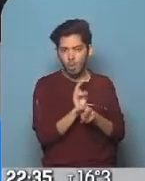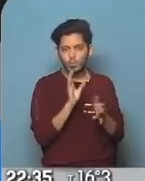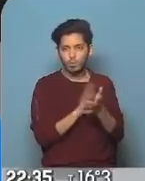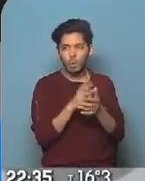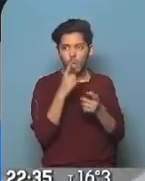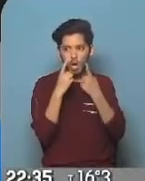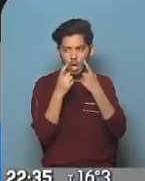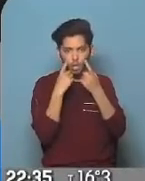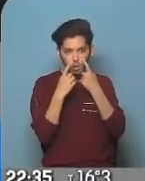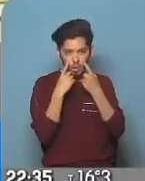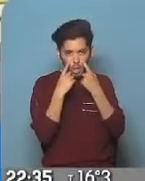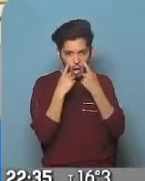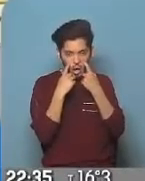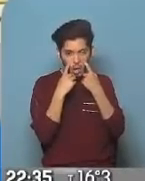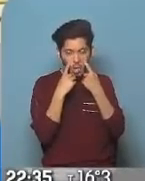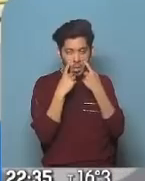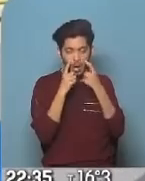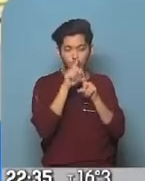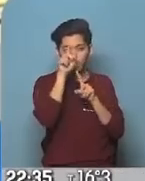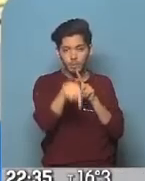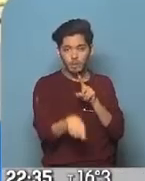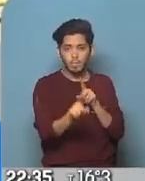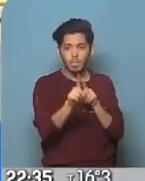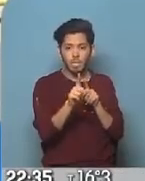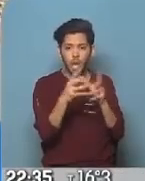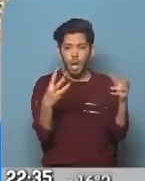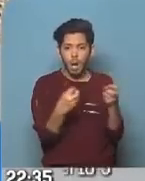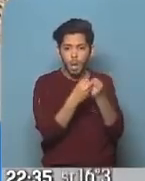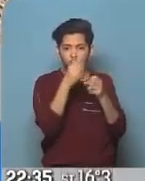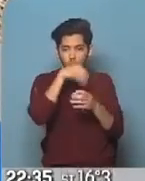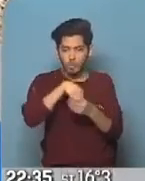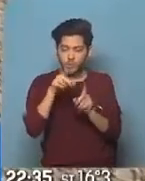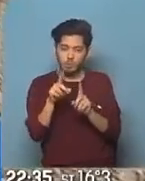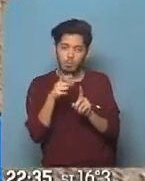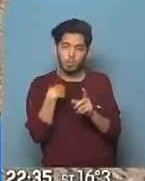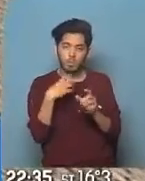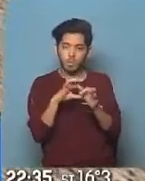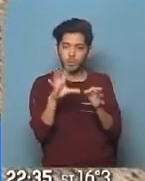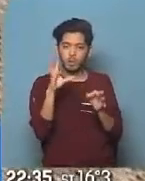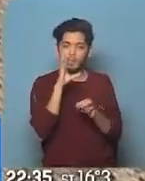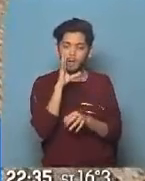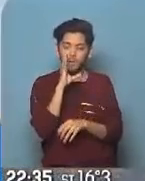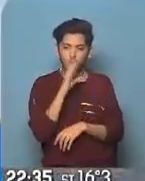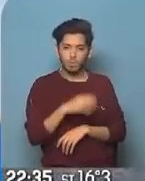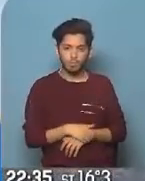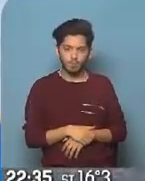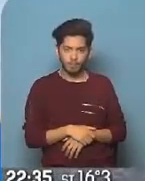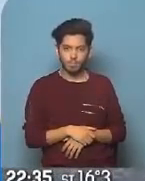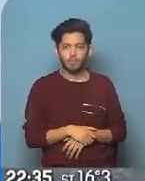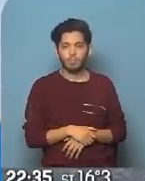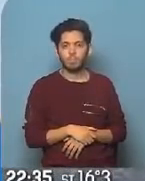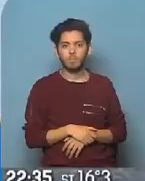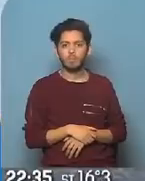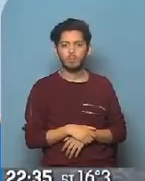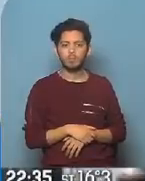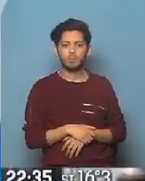control de estos misiles que forman parte del acuerdo que se va a retirar, del que se va a retirar los Estados Unidos. El